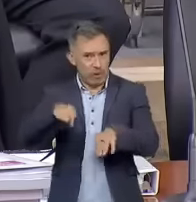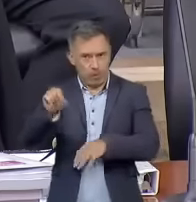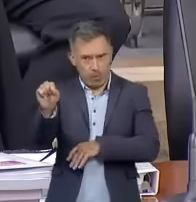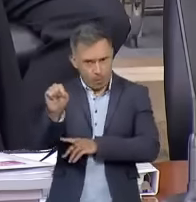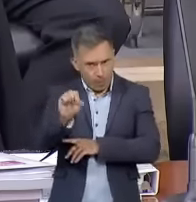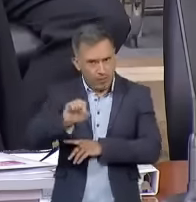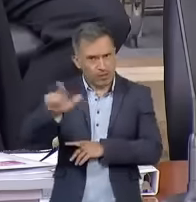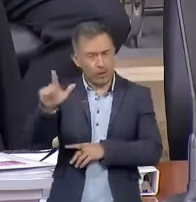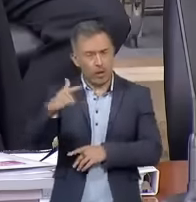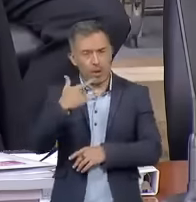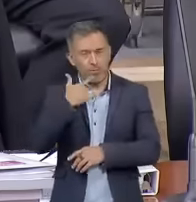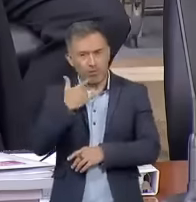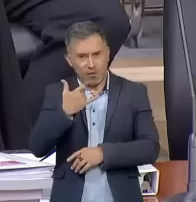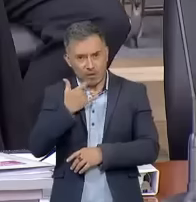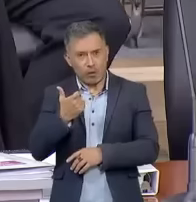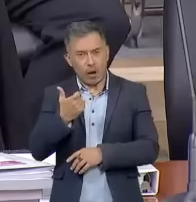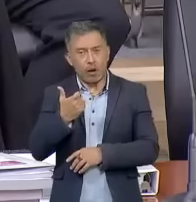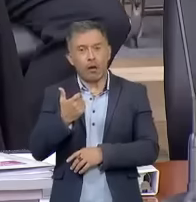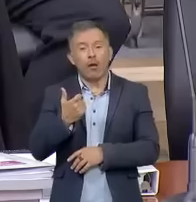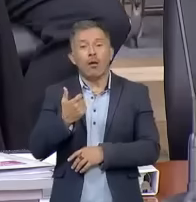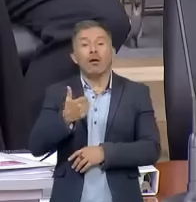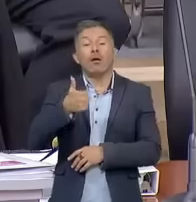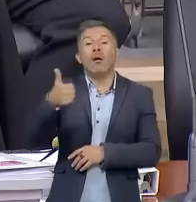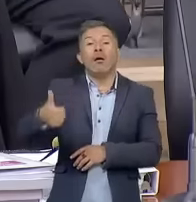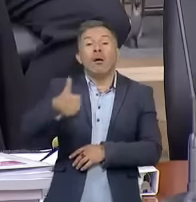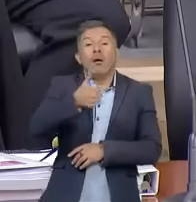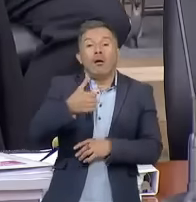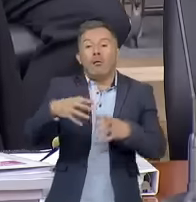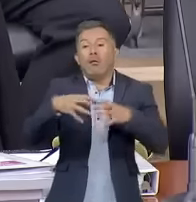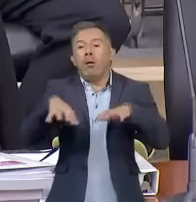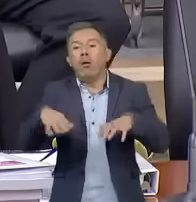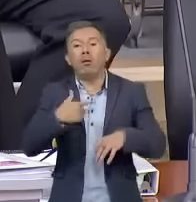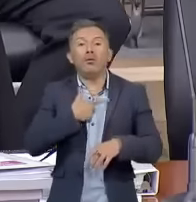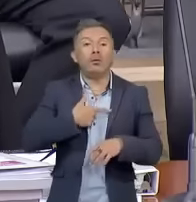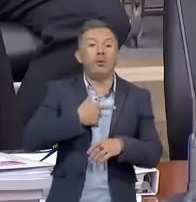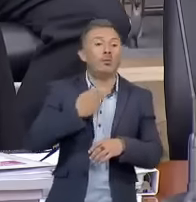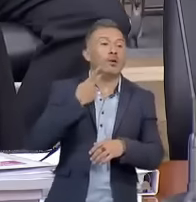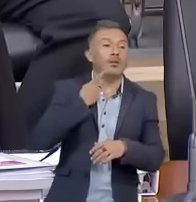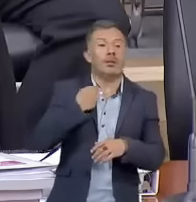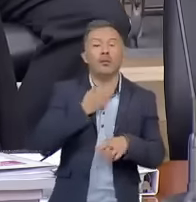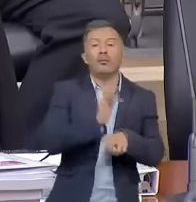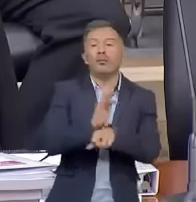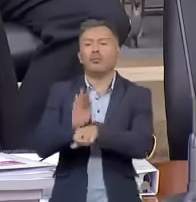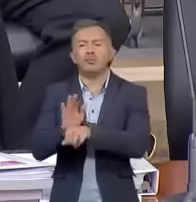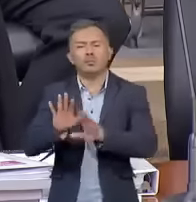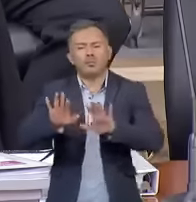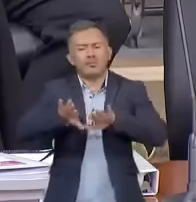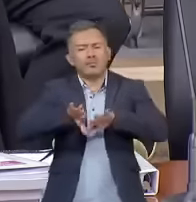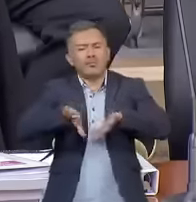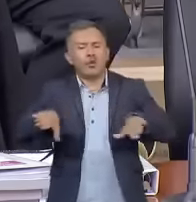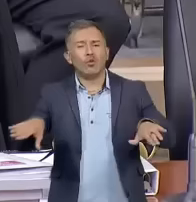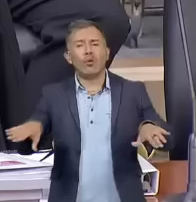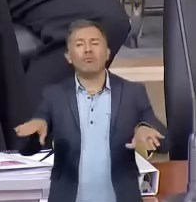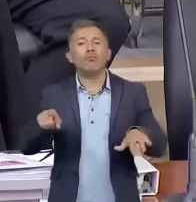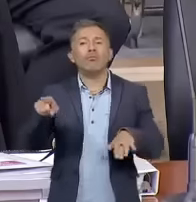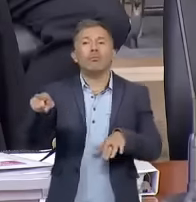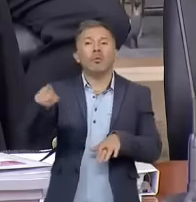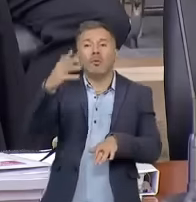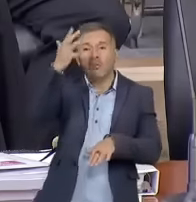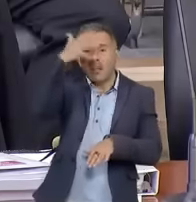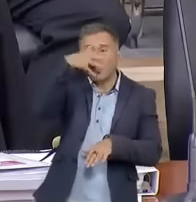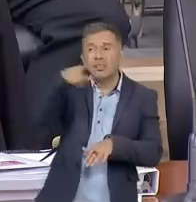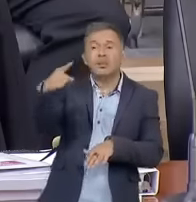de ubicarse por encima de las pasiones políticas este yo no sé por quién vote por ejemplo Dennis